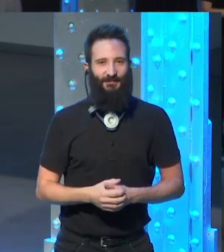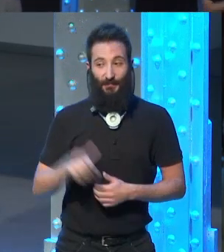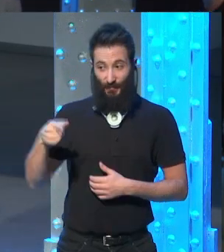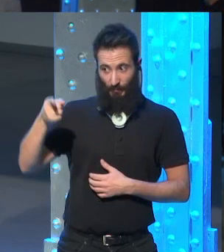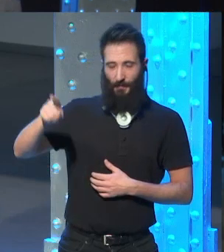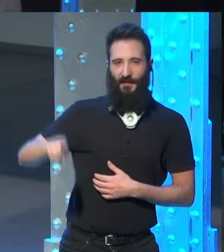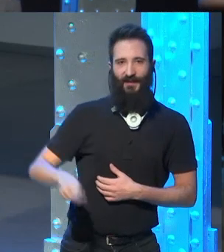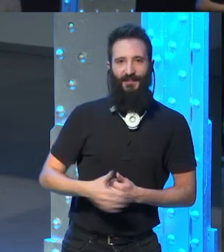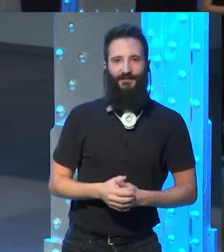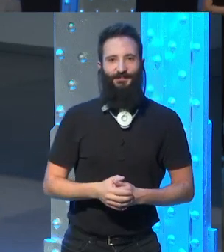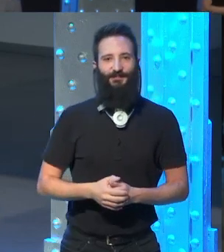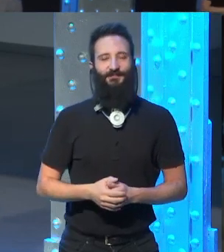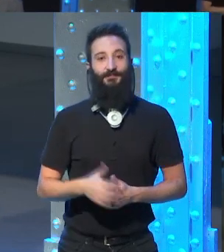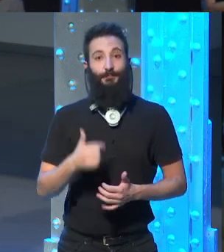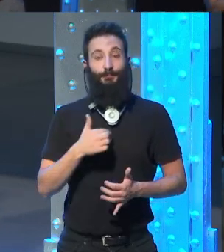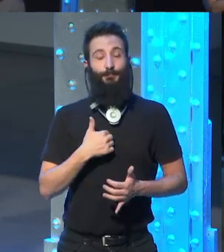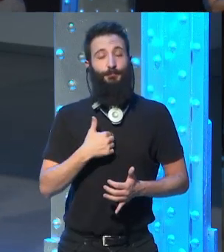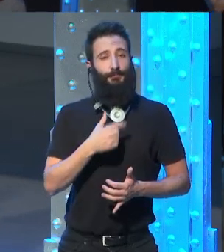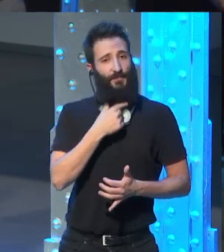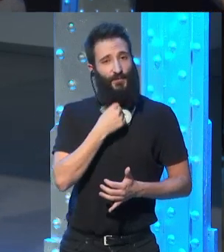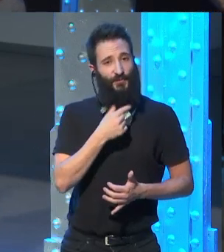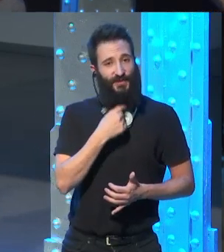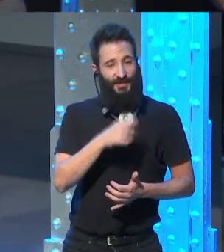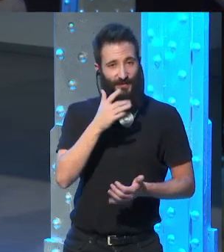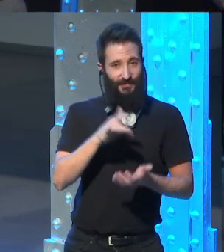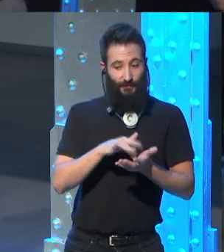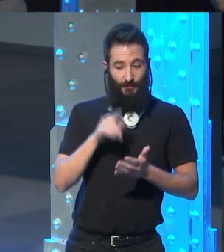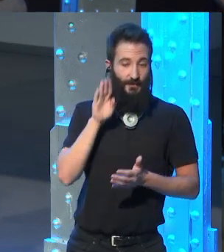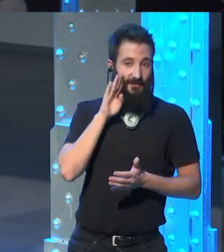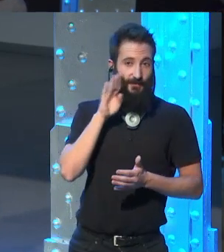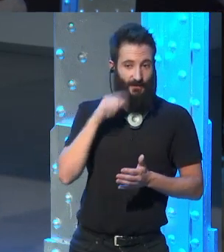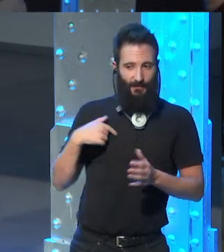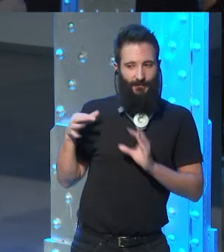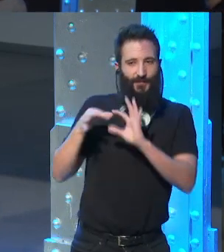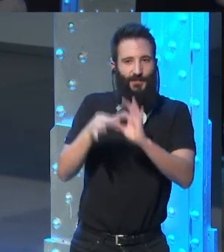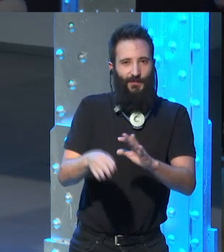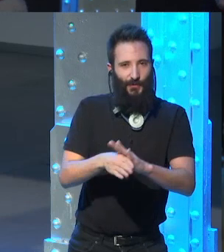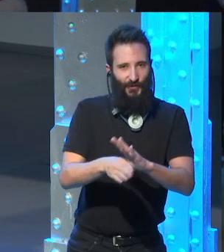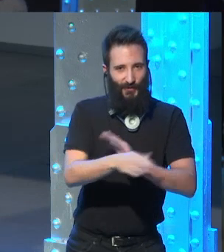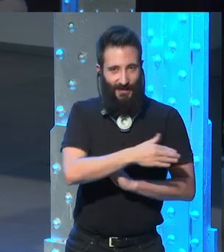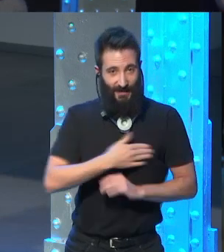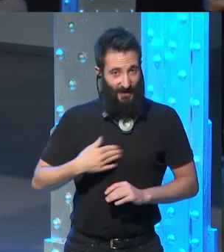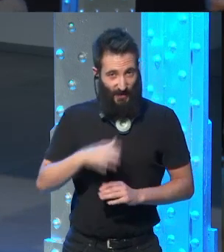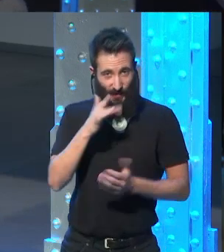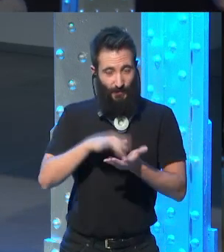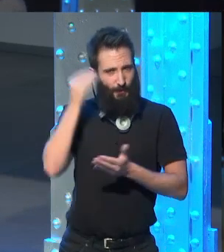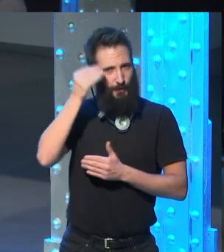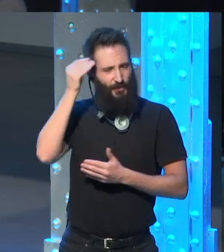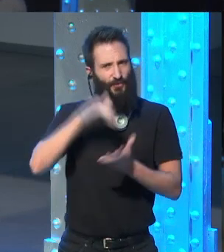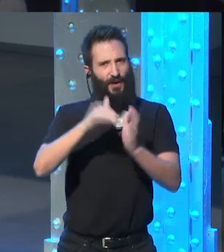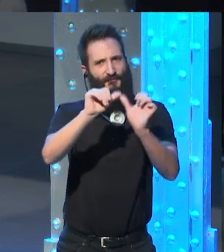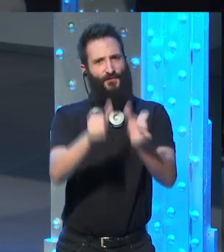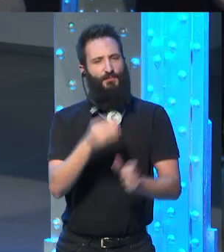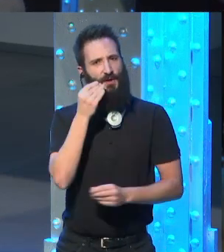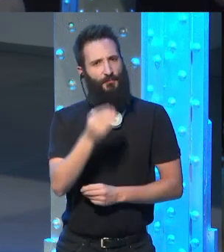I'd like to follow on. Me gustaría continuar con lo que acabas de decir, porque creo que también es una buena forma